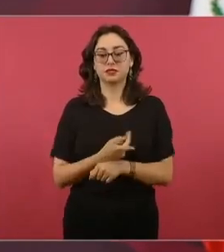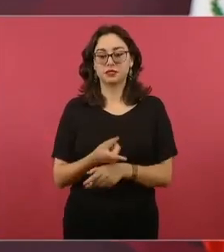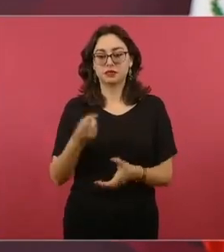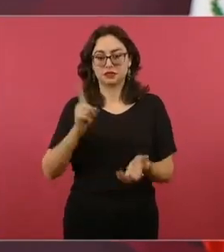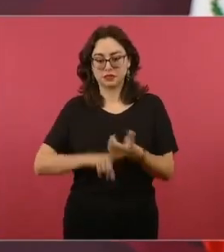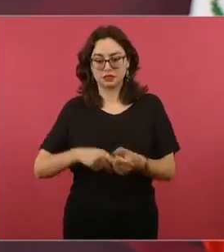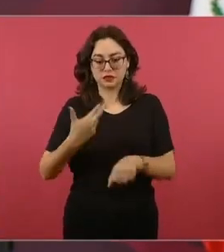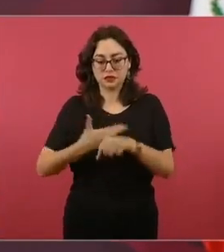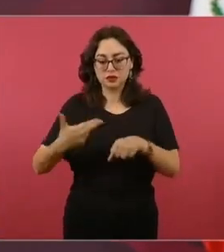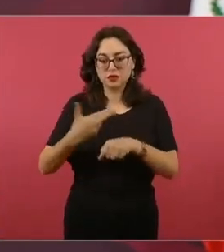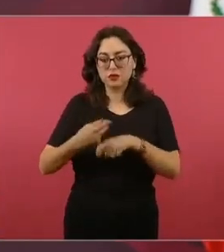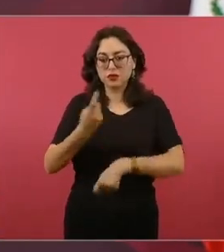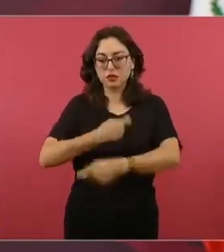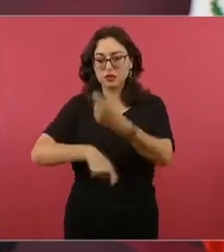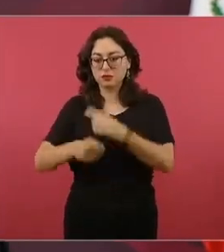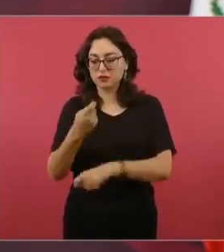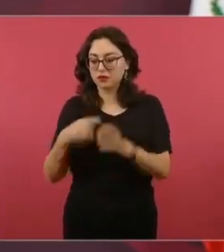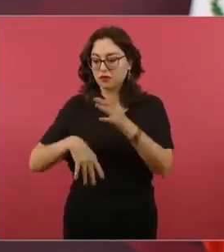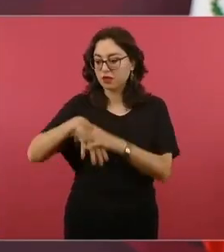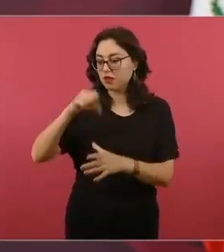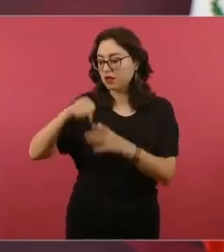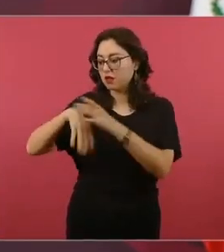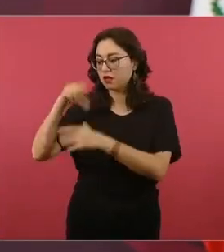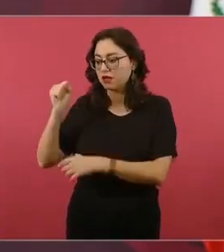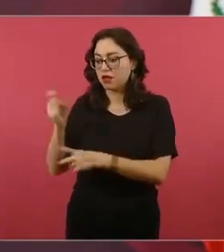falsos para sacar el dinero